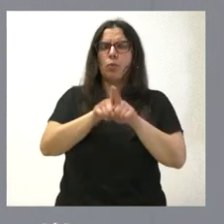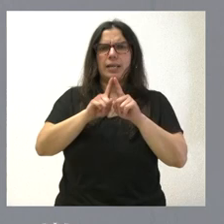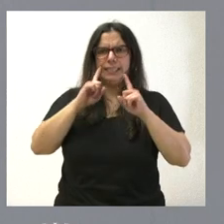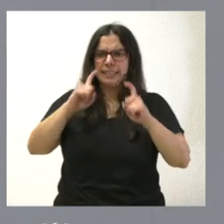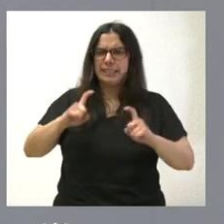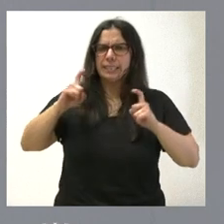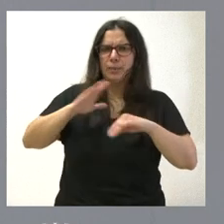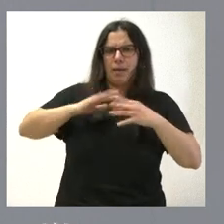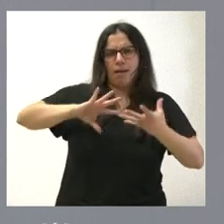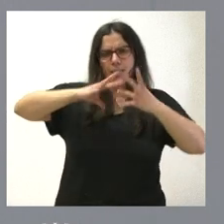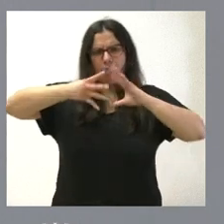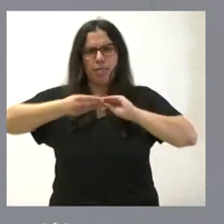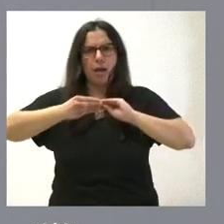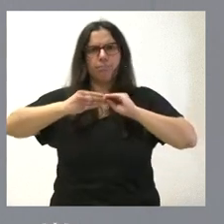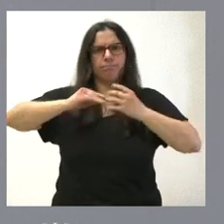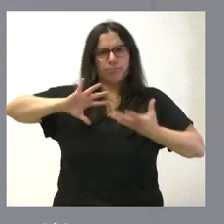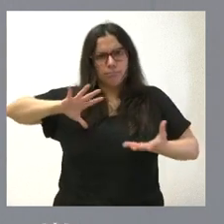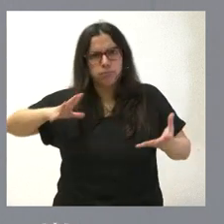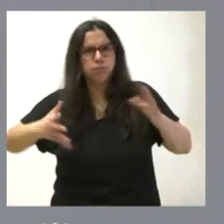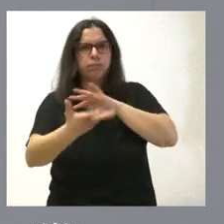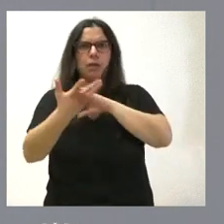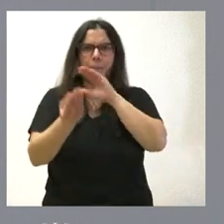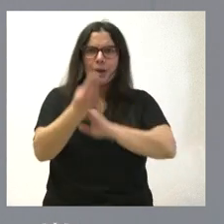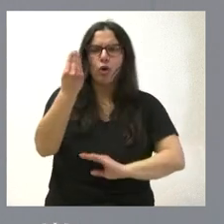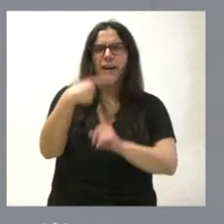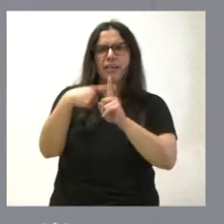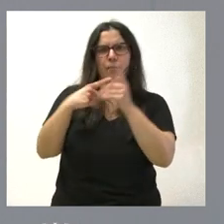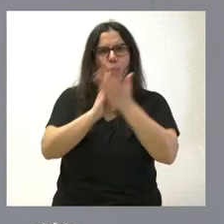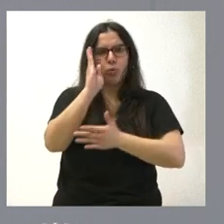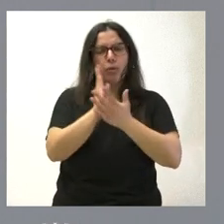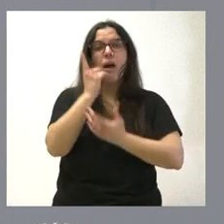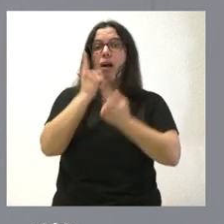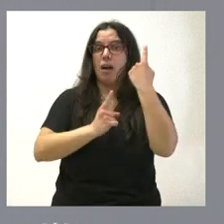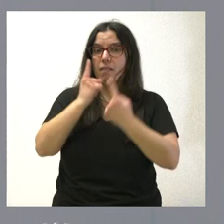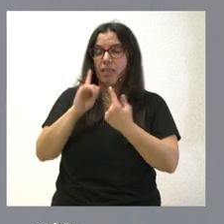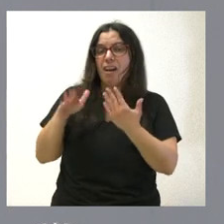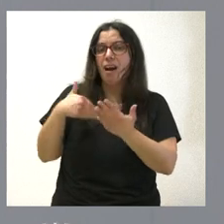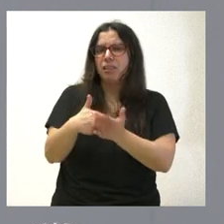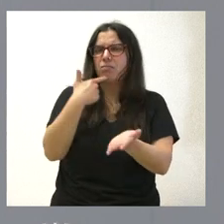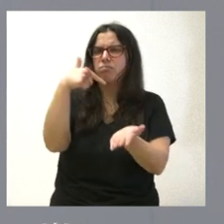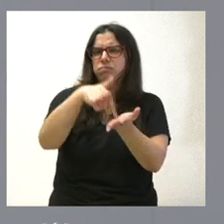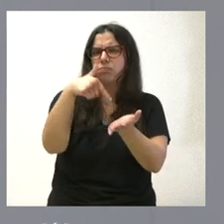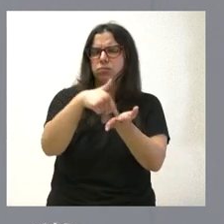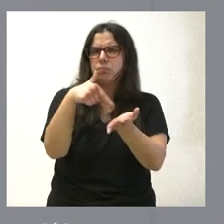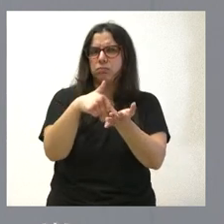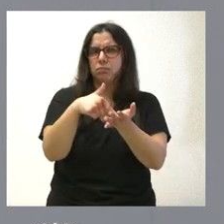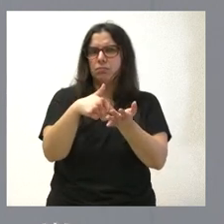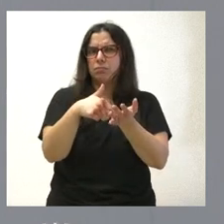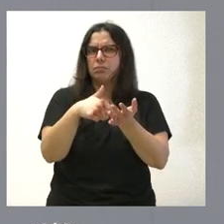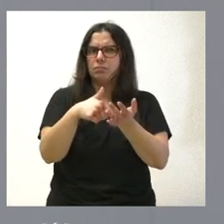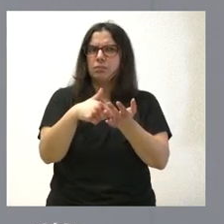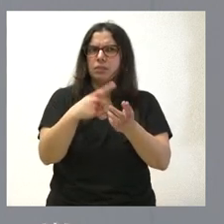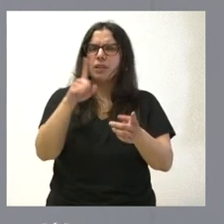transformaciones mejoras en nuestros niveles de productividad algunos de ellos han exigido Sin lugar a dudas sacrificios